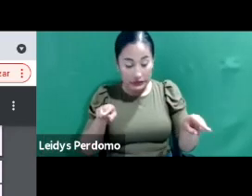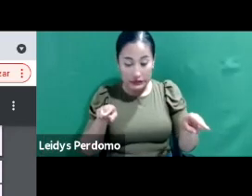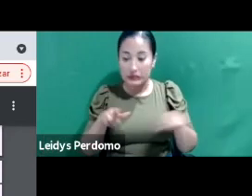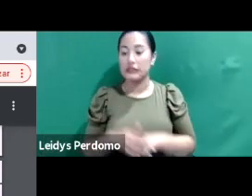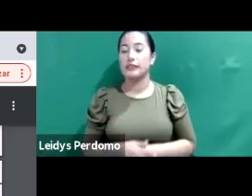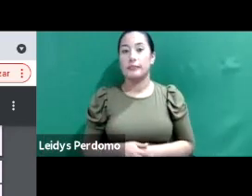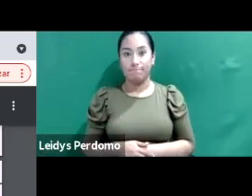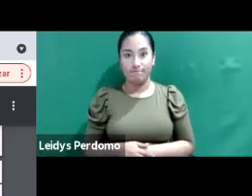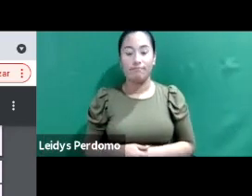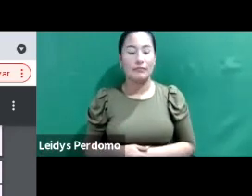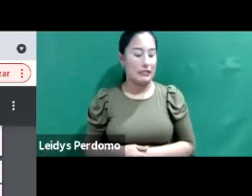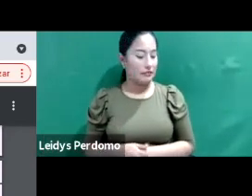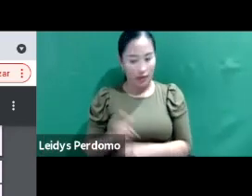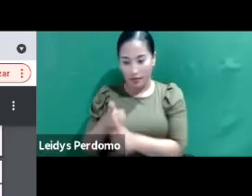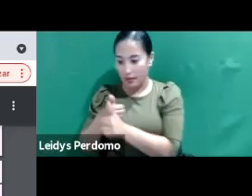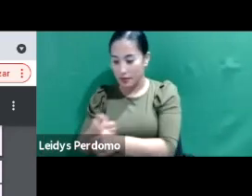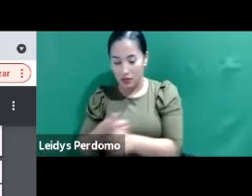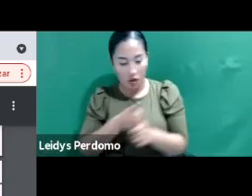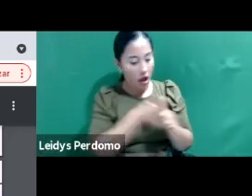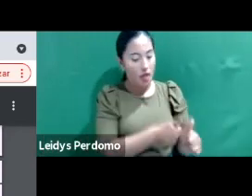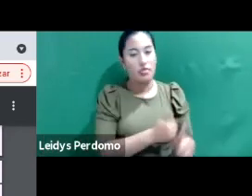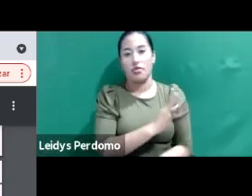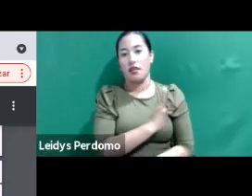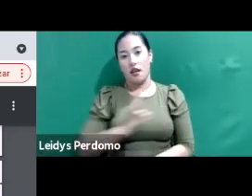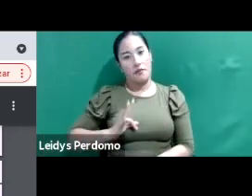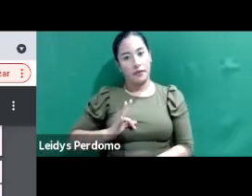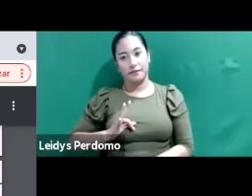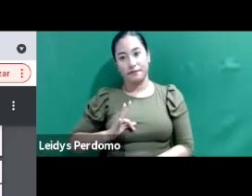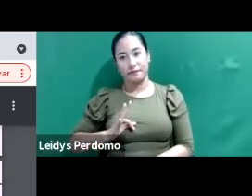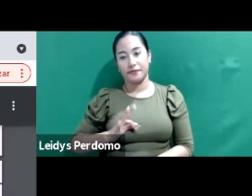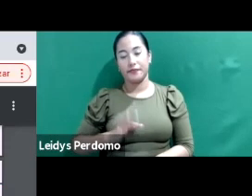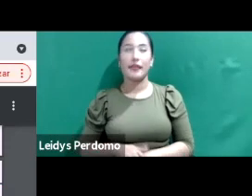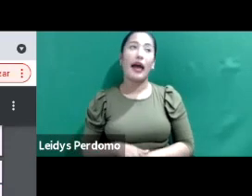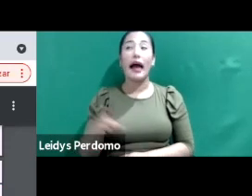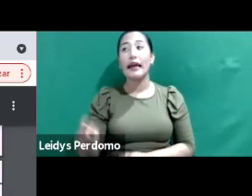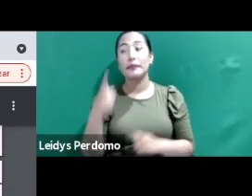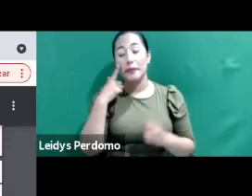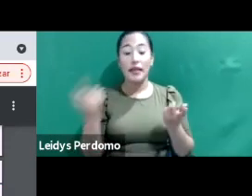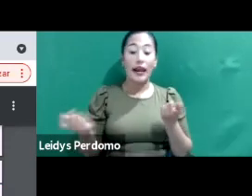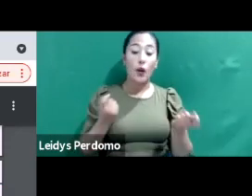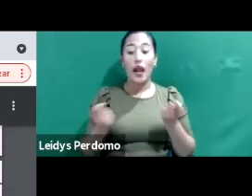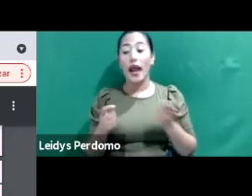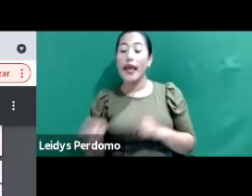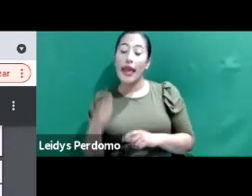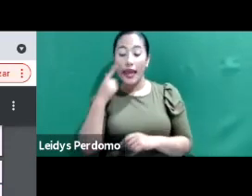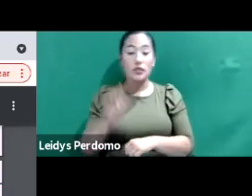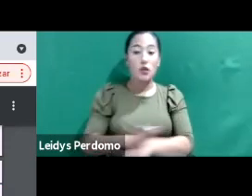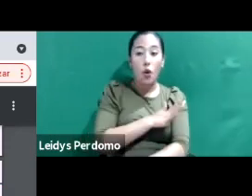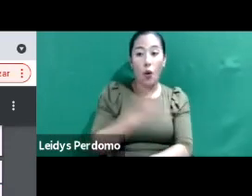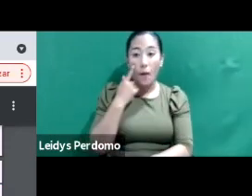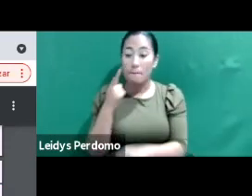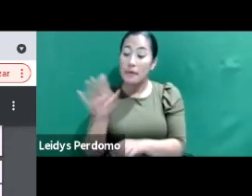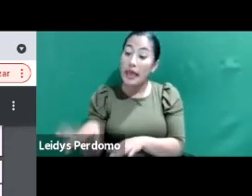una terapia, la base de una terapia. No, es que voy a manejarte este objetivo de regulación y vas a hacer esto, pero ven,